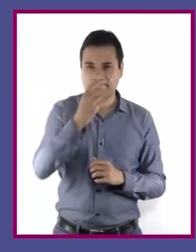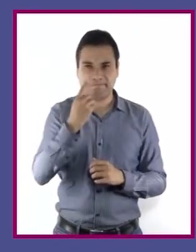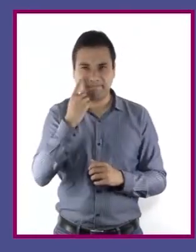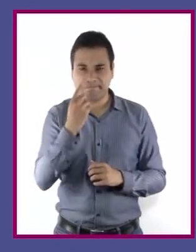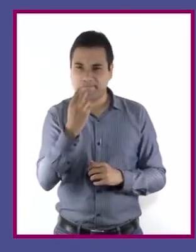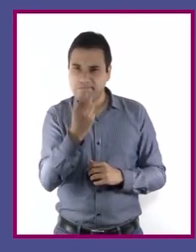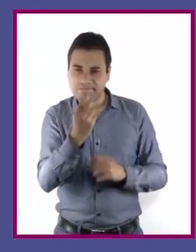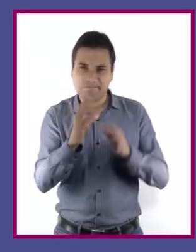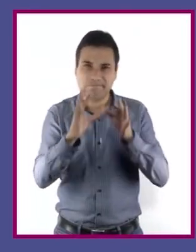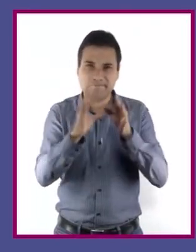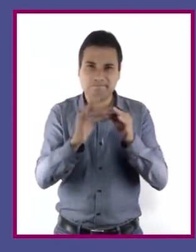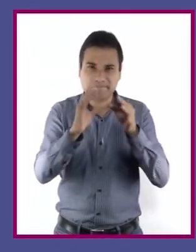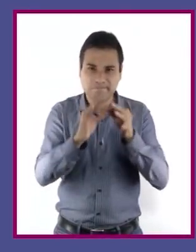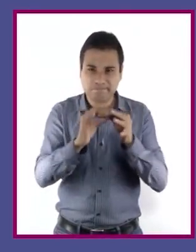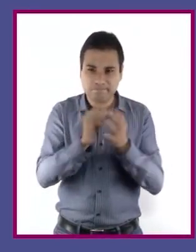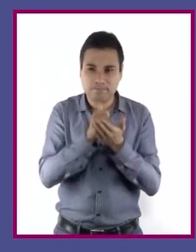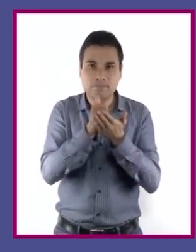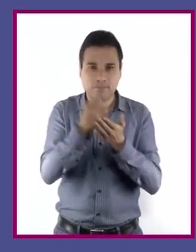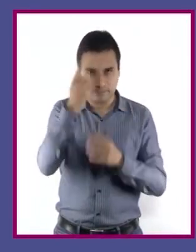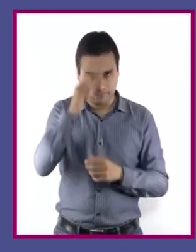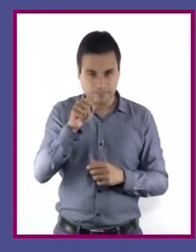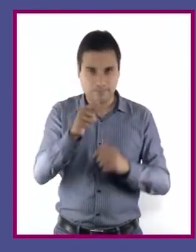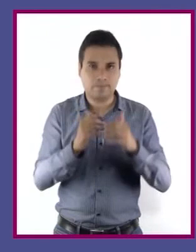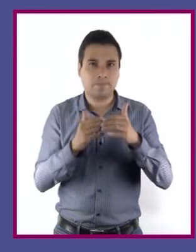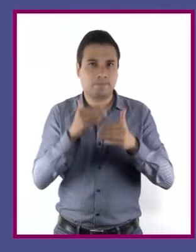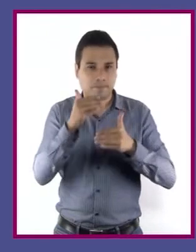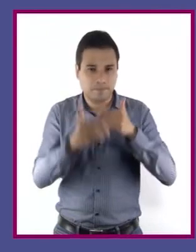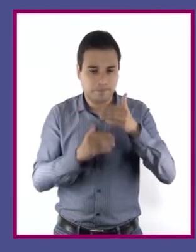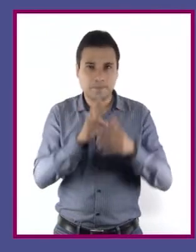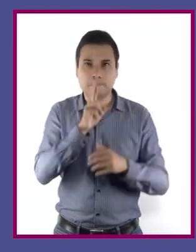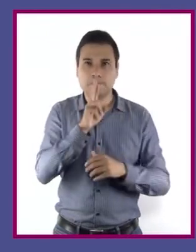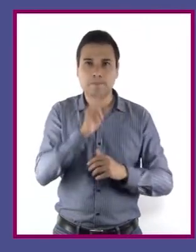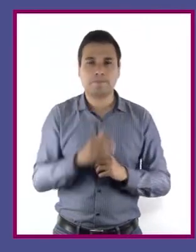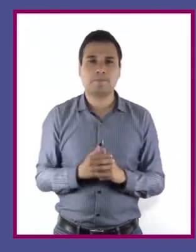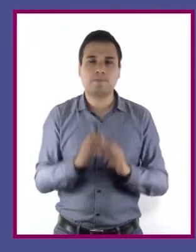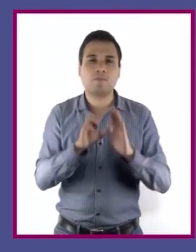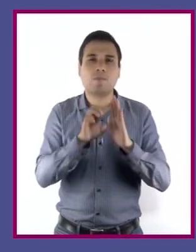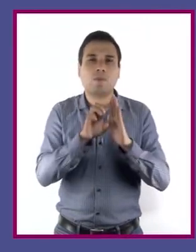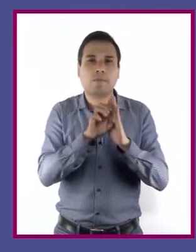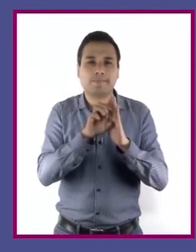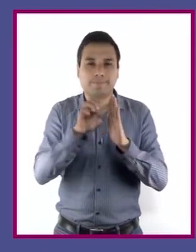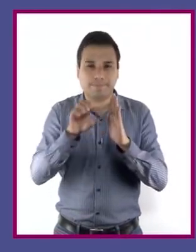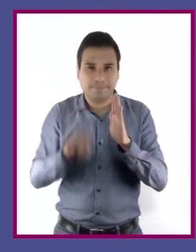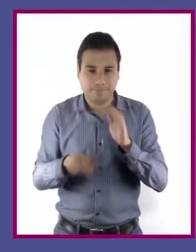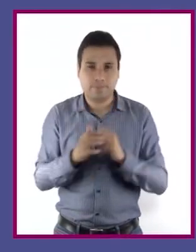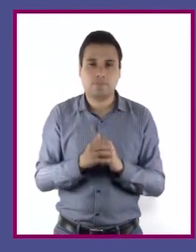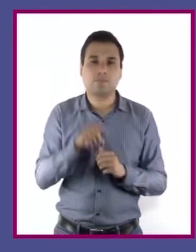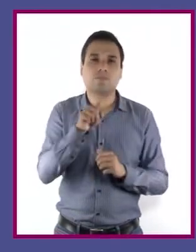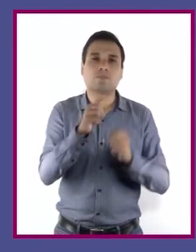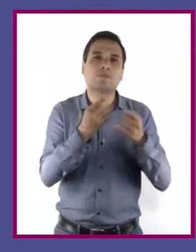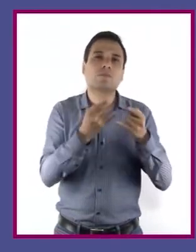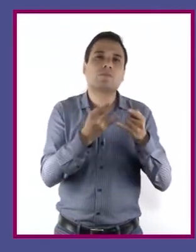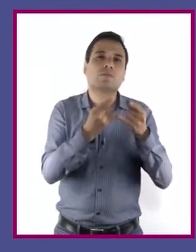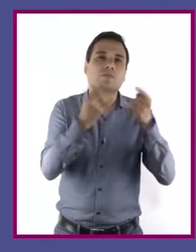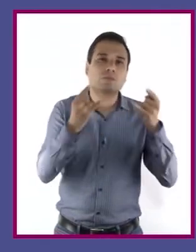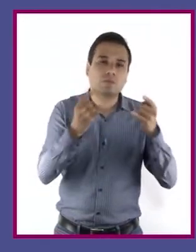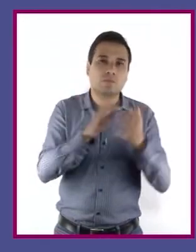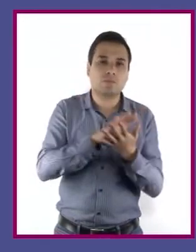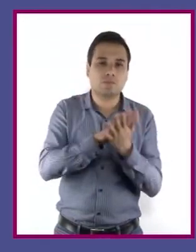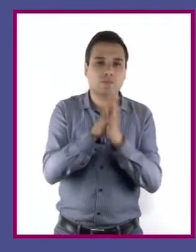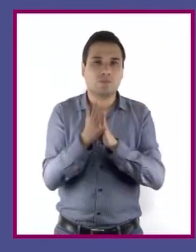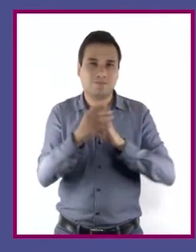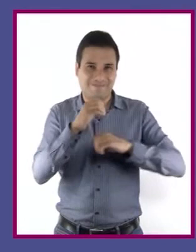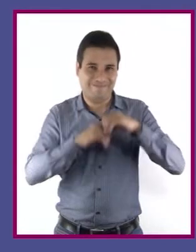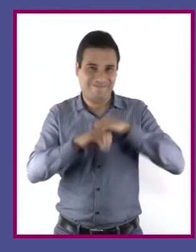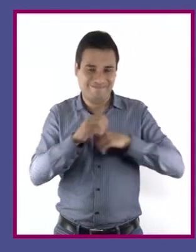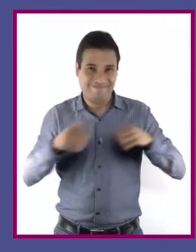demás para perfeccionar un producto. Si eso lo aplicamos al ejercicio de tomar una historia y adaptarla a teatro, lo cual han visto en esta